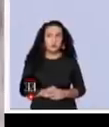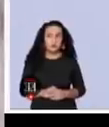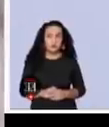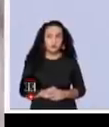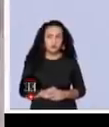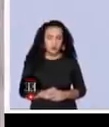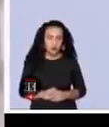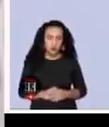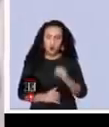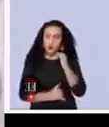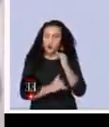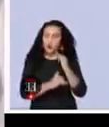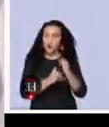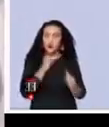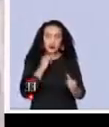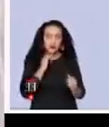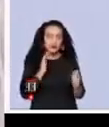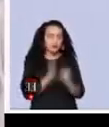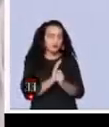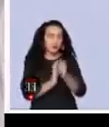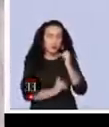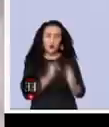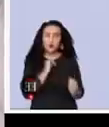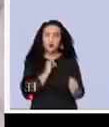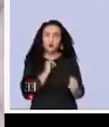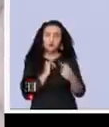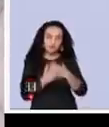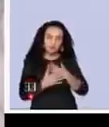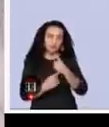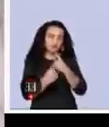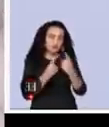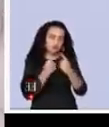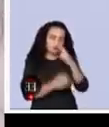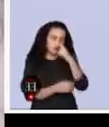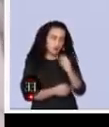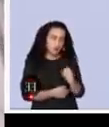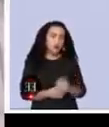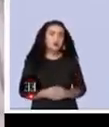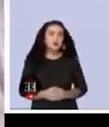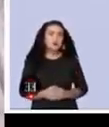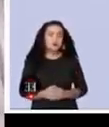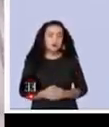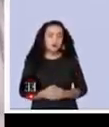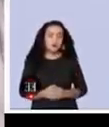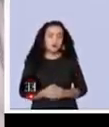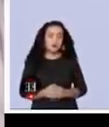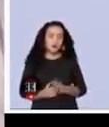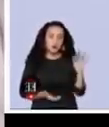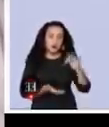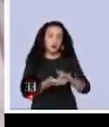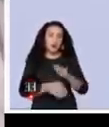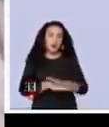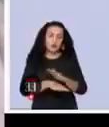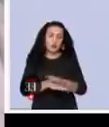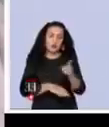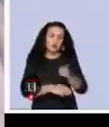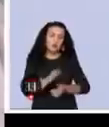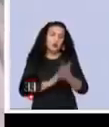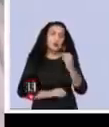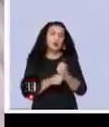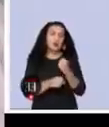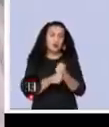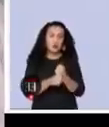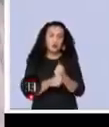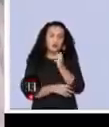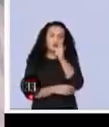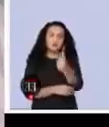fue última vez que yo hablé con mi hijo yo llegué por la tarde él ya se había ido a trabajar al